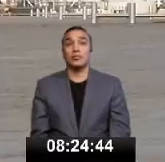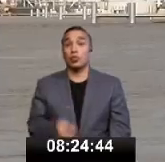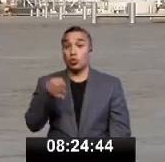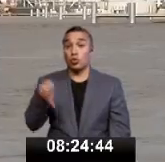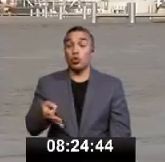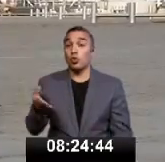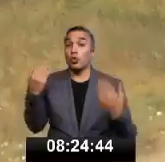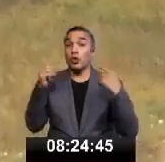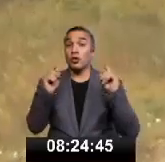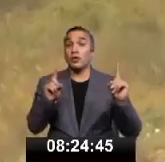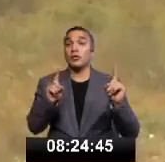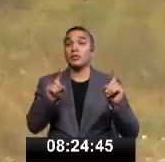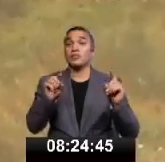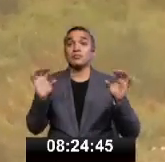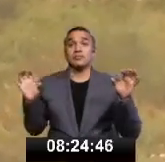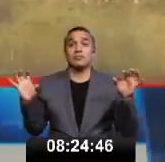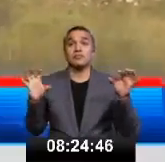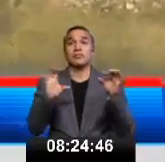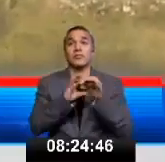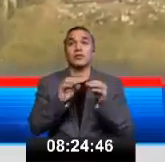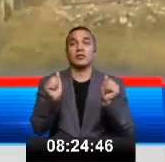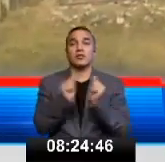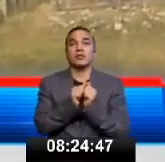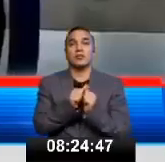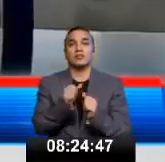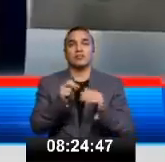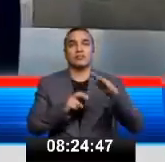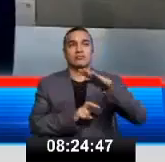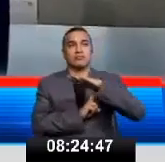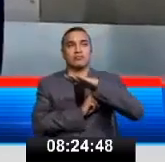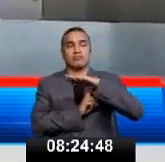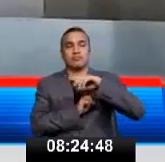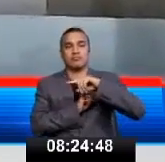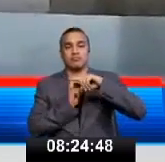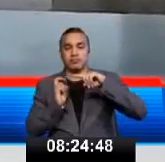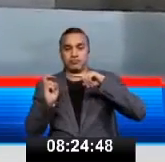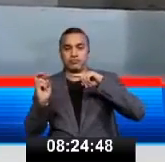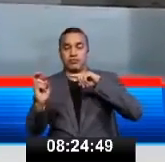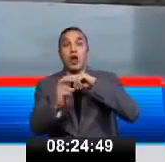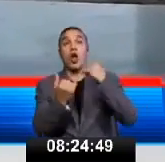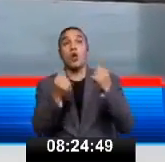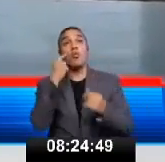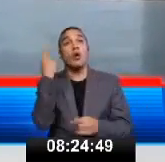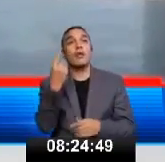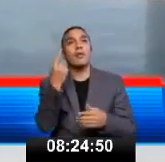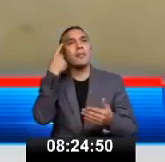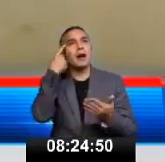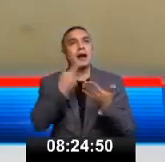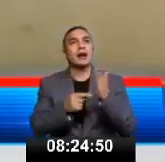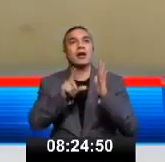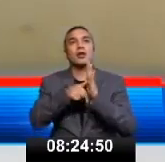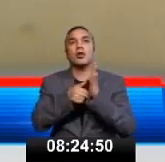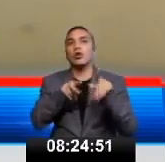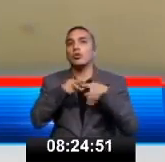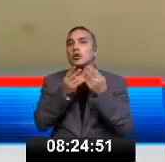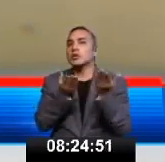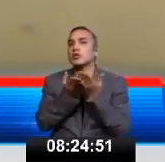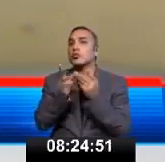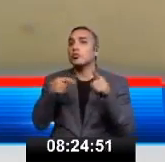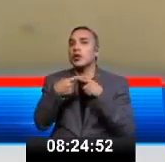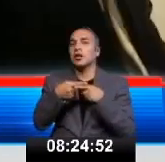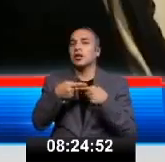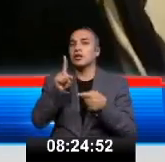Durán y Guayaquil se unirán a través de la Aerovía, que se encuentra en su fase de prueba, a fin de entrar en servicio a fines de